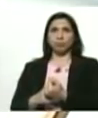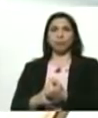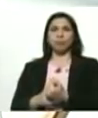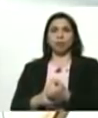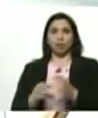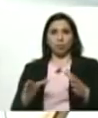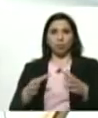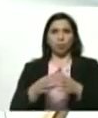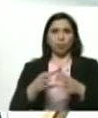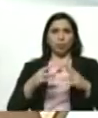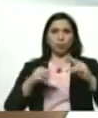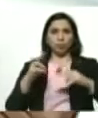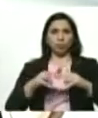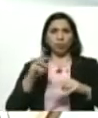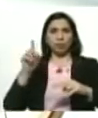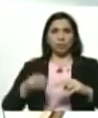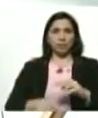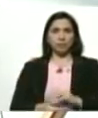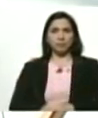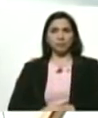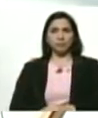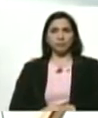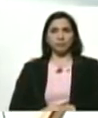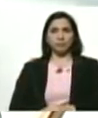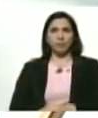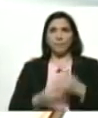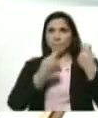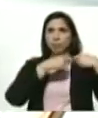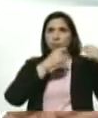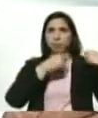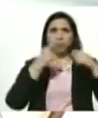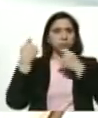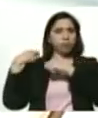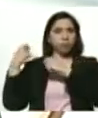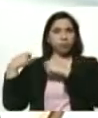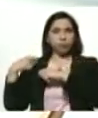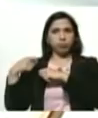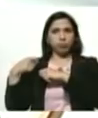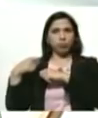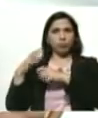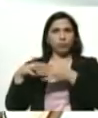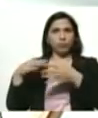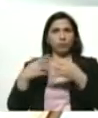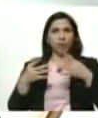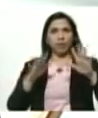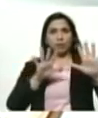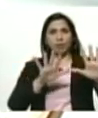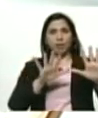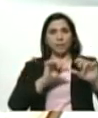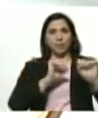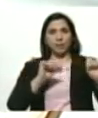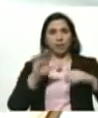construcción luego tenemos a la peluquería en una franja horaria de 10 de la mañana a 4 de la tarde